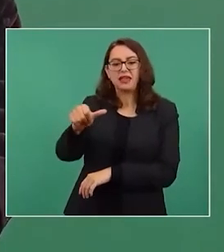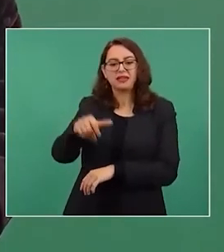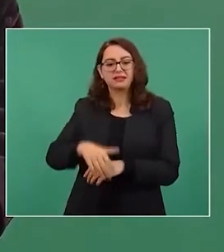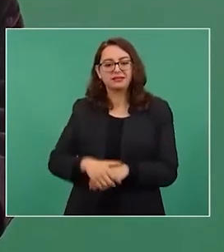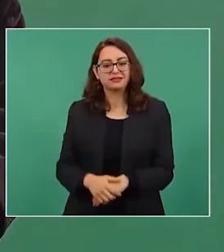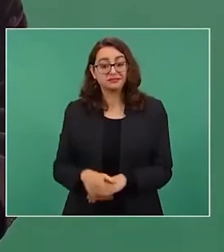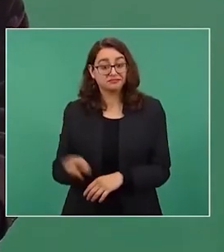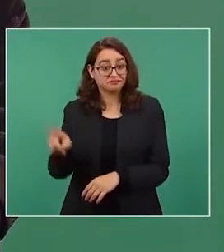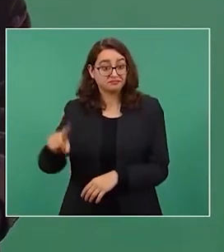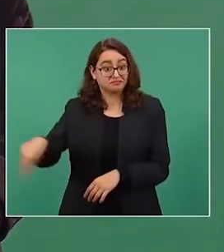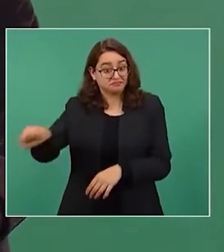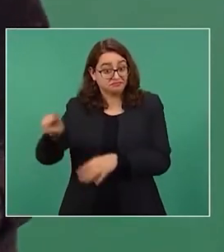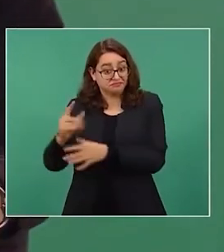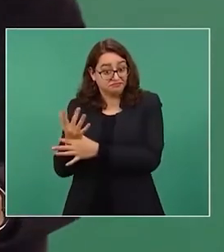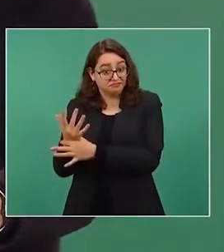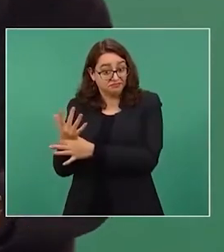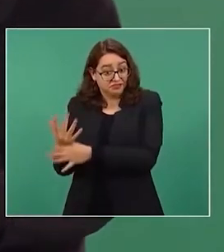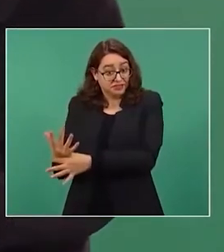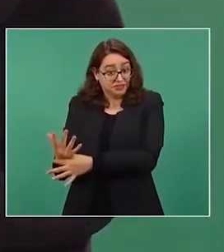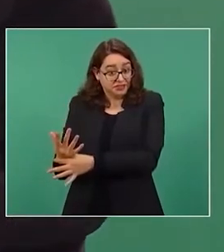hubo un dirigente